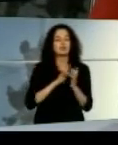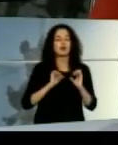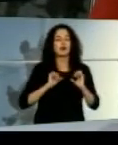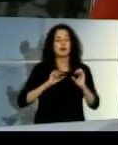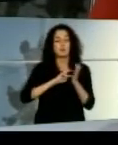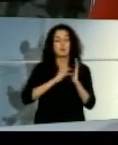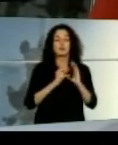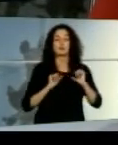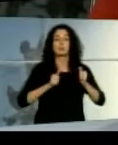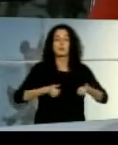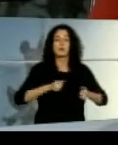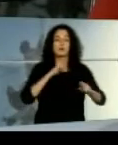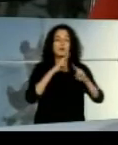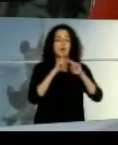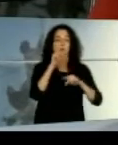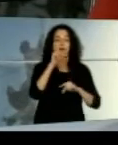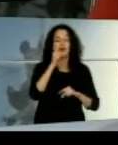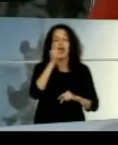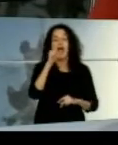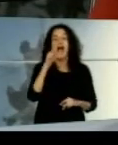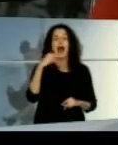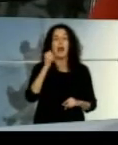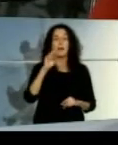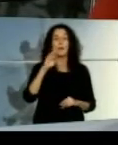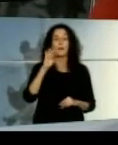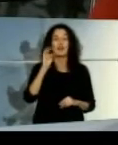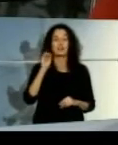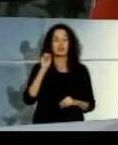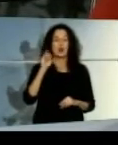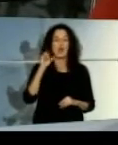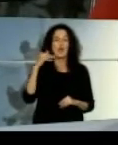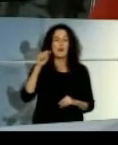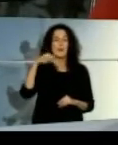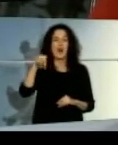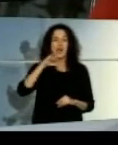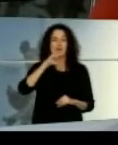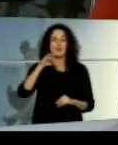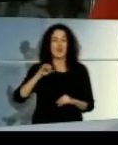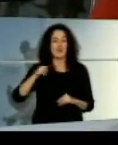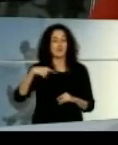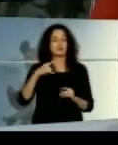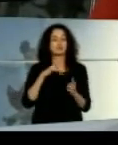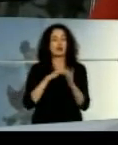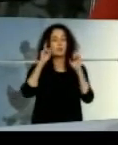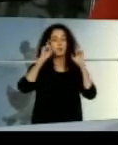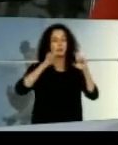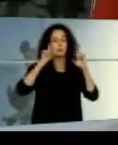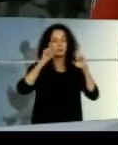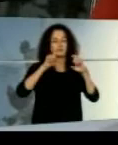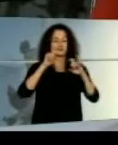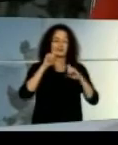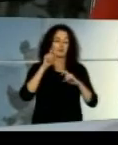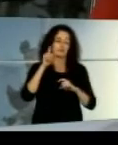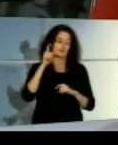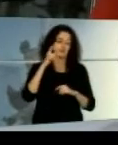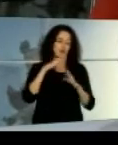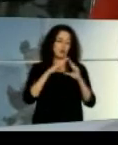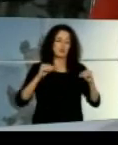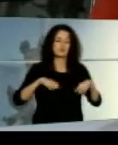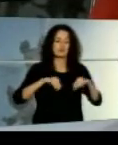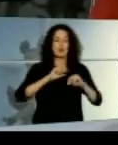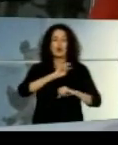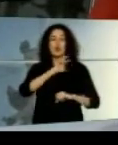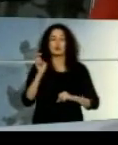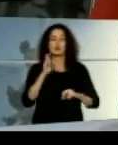proyecto fue Alberto Ibáñez, que fue luego profesor de la Universidad de Burgos, y Mercedes Montero, otra profesora. Es